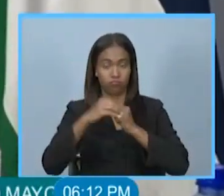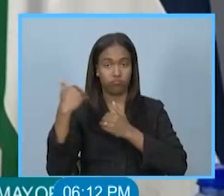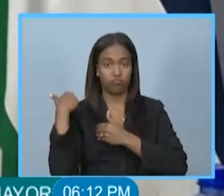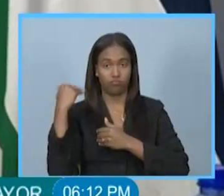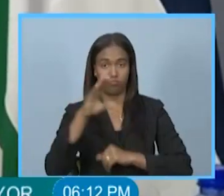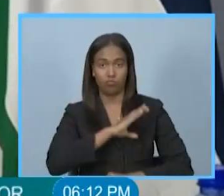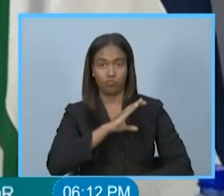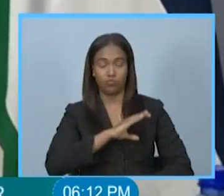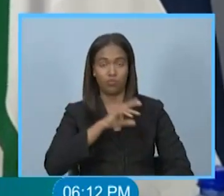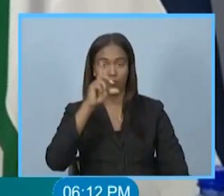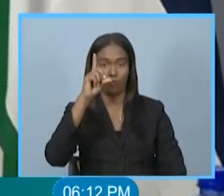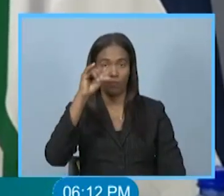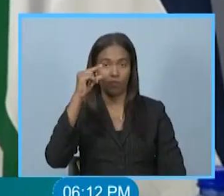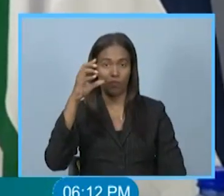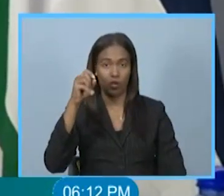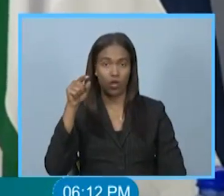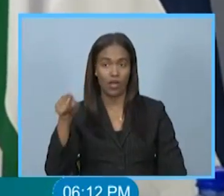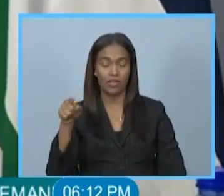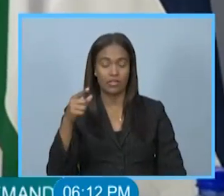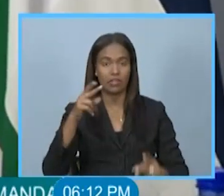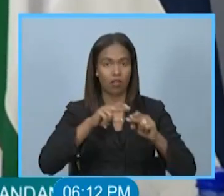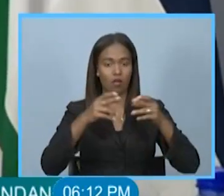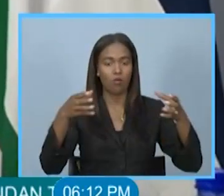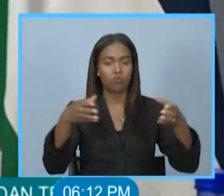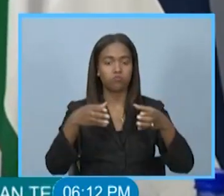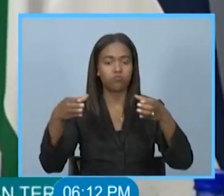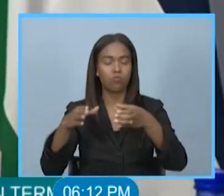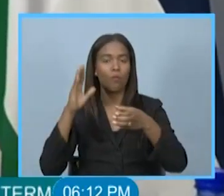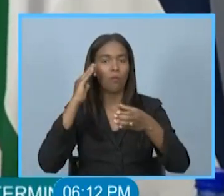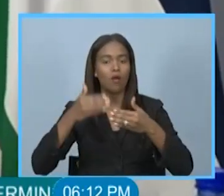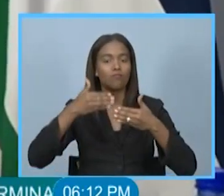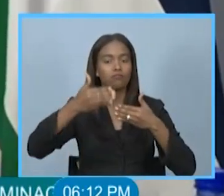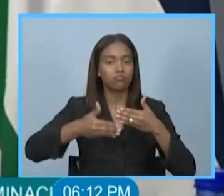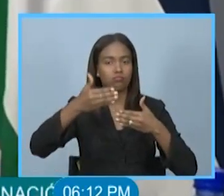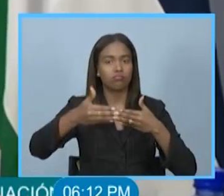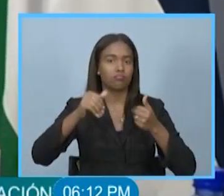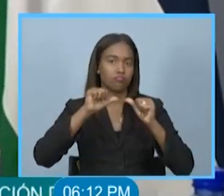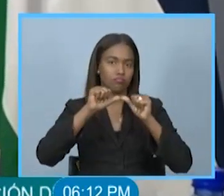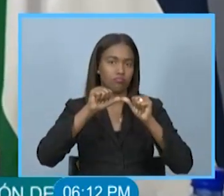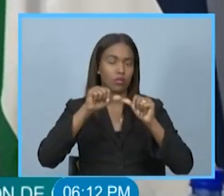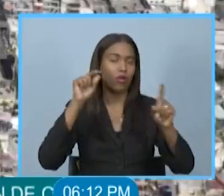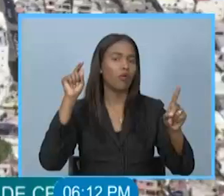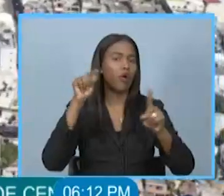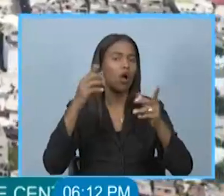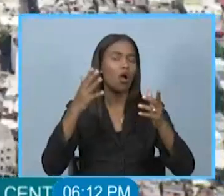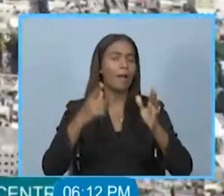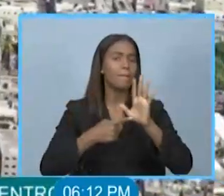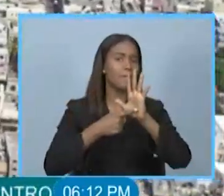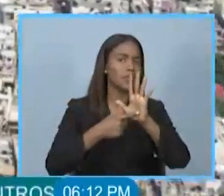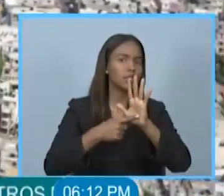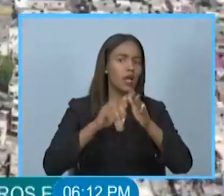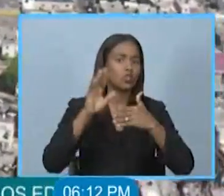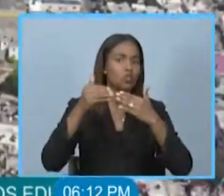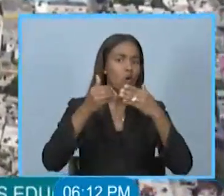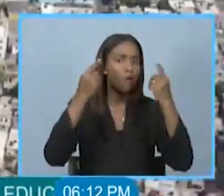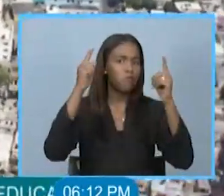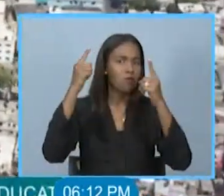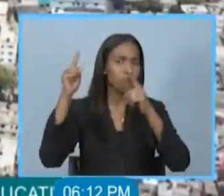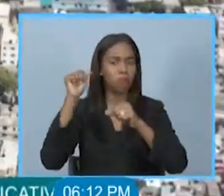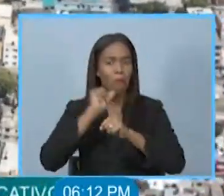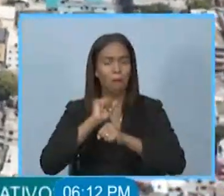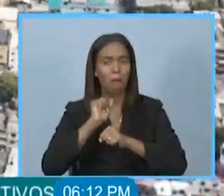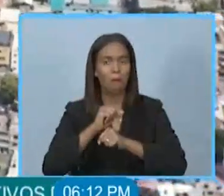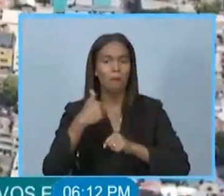Diego Pesqueira estos encuentros se realizarán de manera habitual con el objetivo de presentar los resultados de la